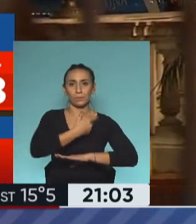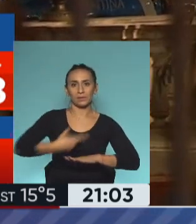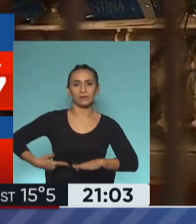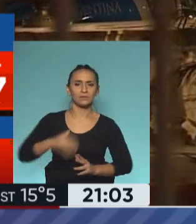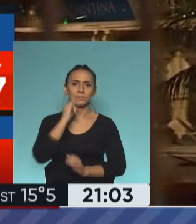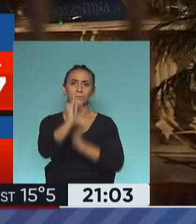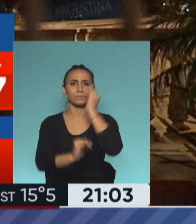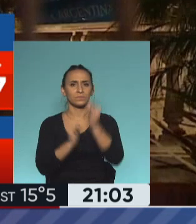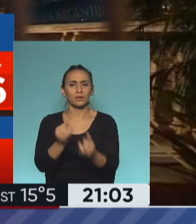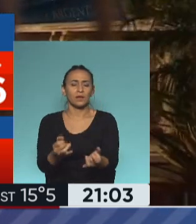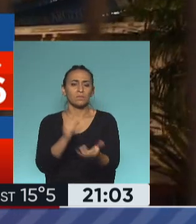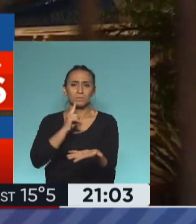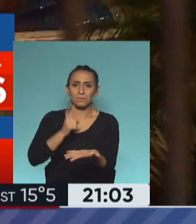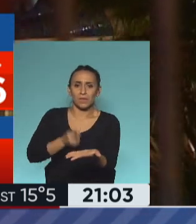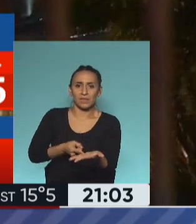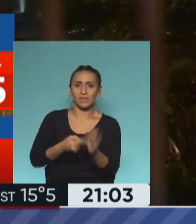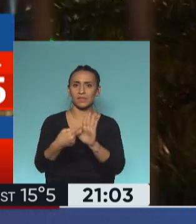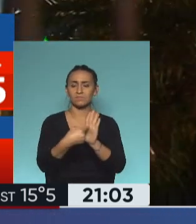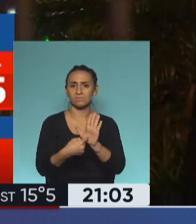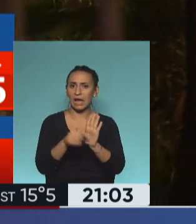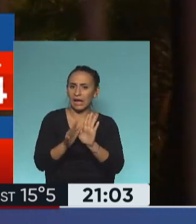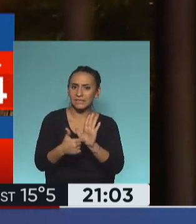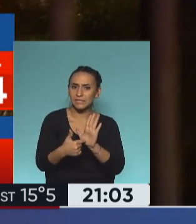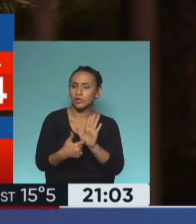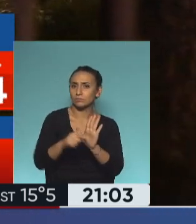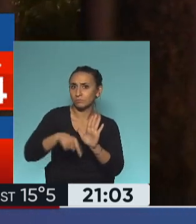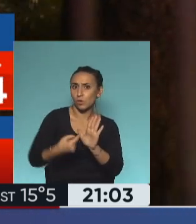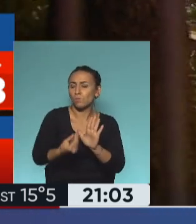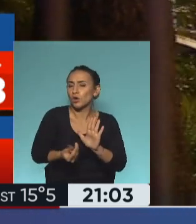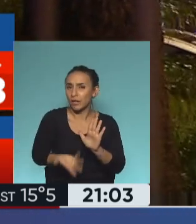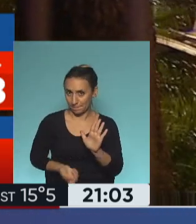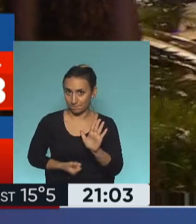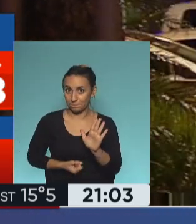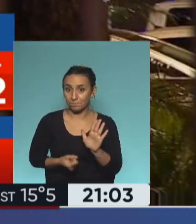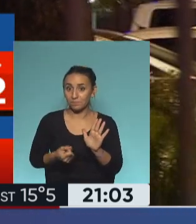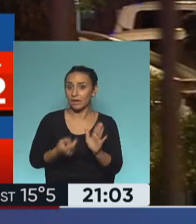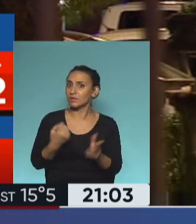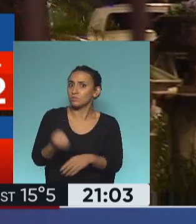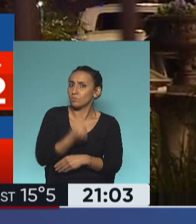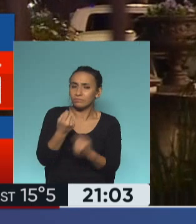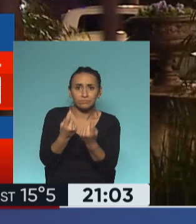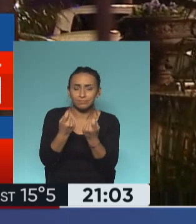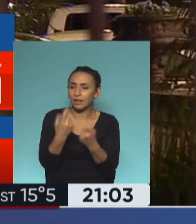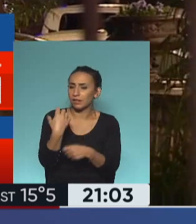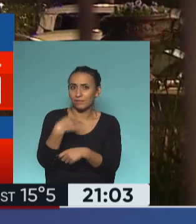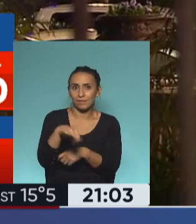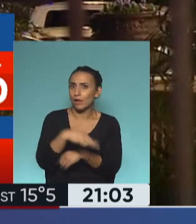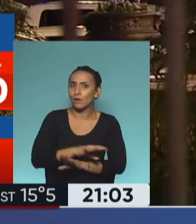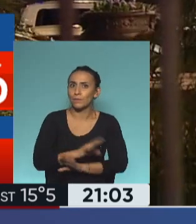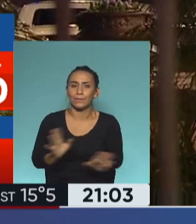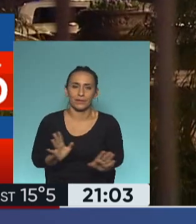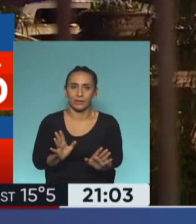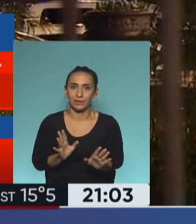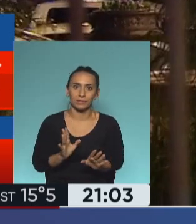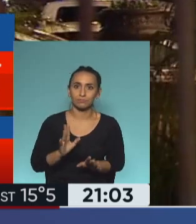el porqué de esta medida que es necesario tomar en nuestro país, también ante el